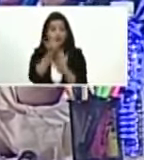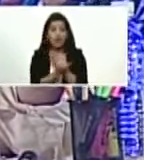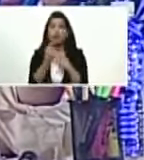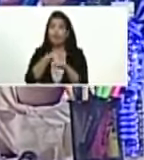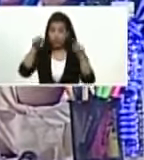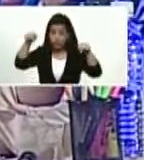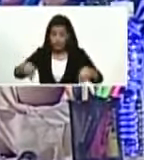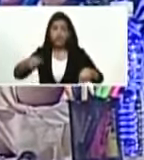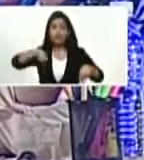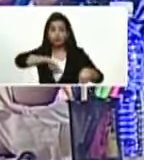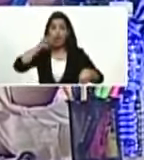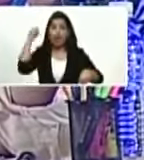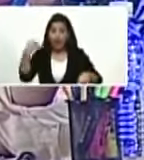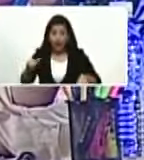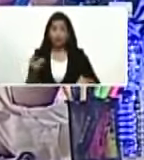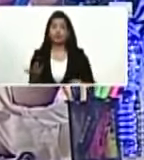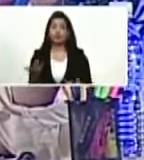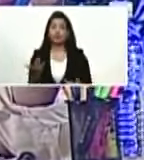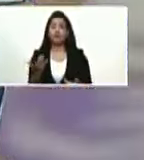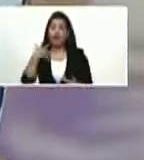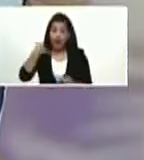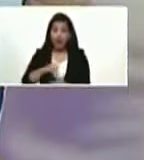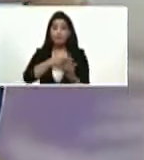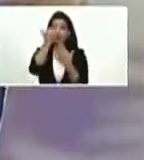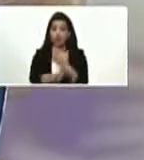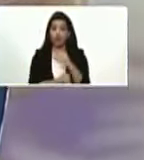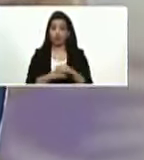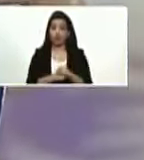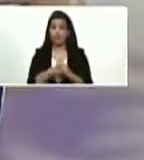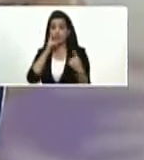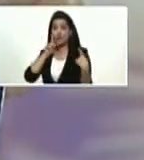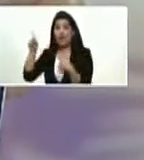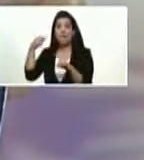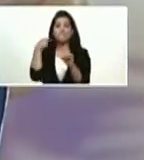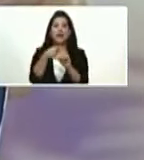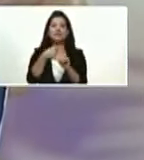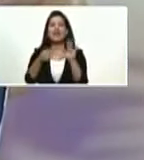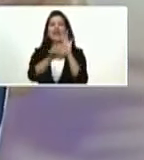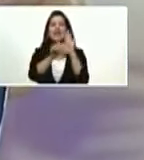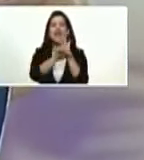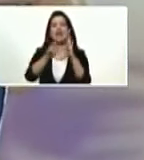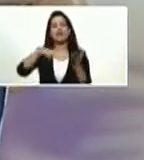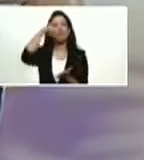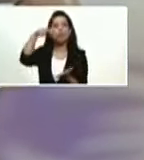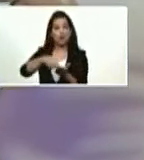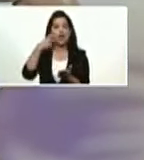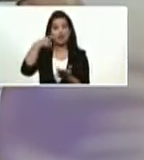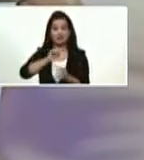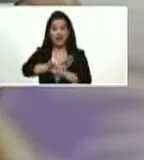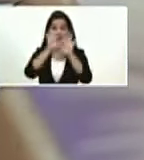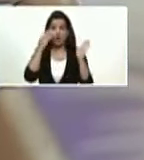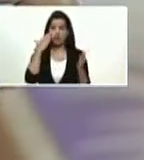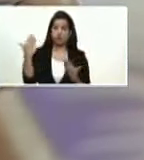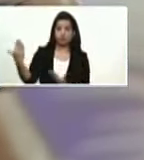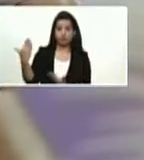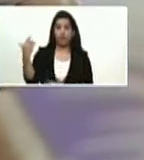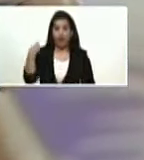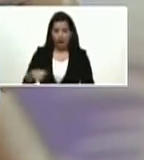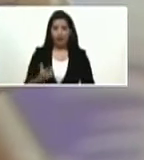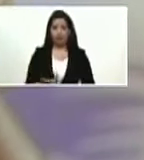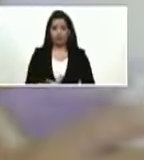tenemos. Además, este proyecto de país es ley de la República, de obligatorio cumplimiento.